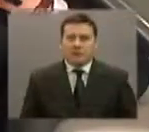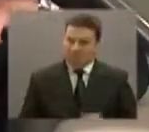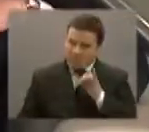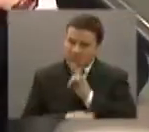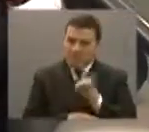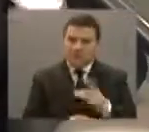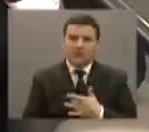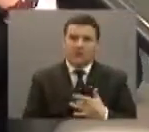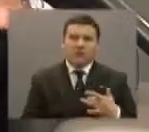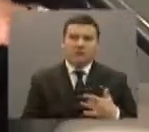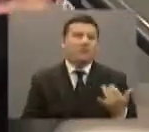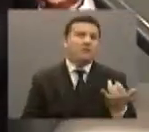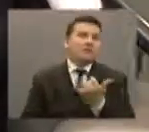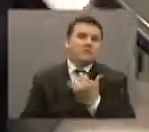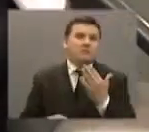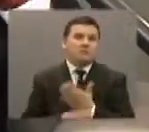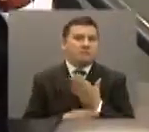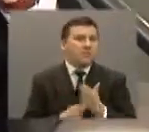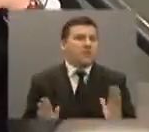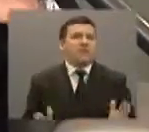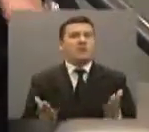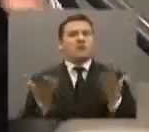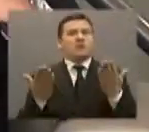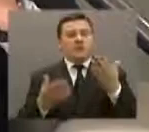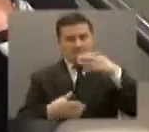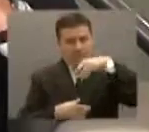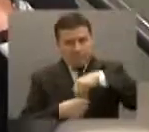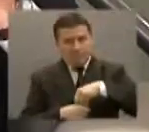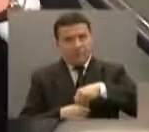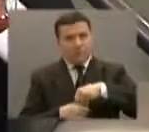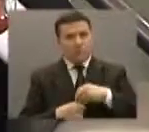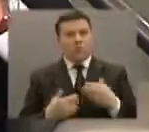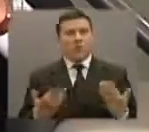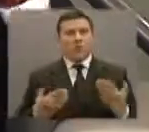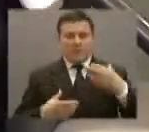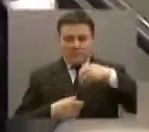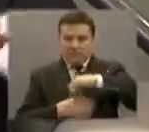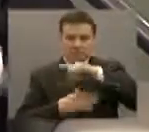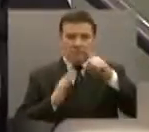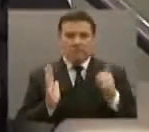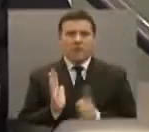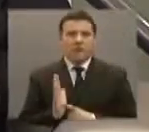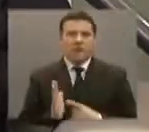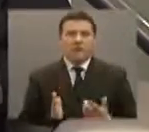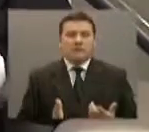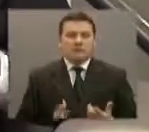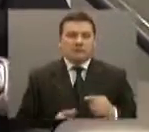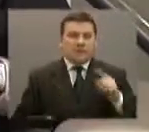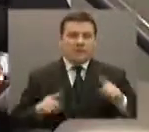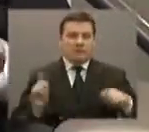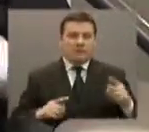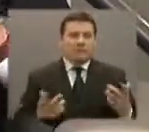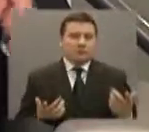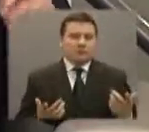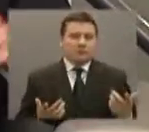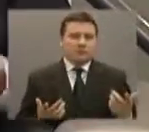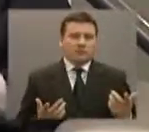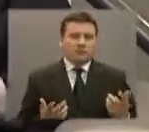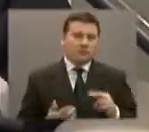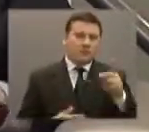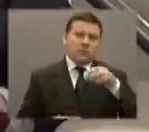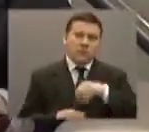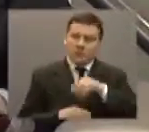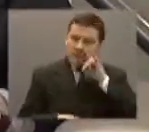superintendencia de salud Ahí es un problema de incentivos que escapan incluso no solo a los pertenencias sino que pienso yo a veces que incluso a las otras